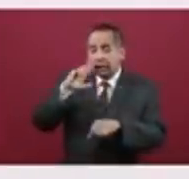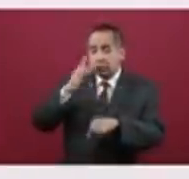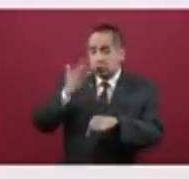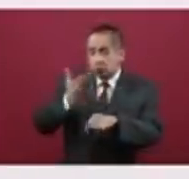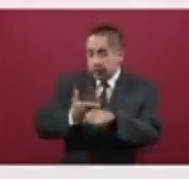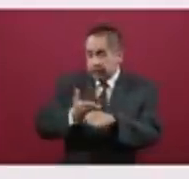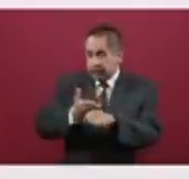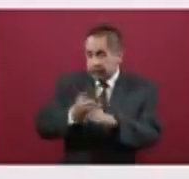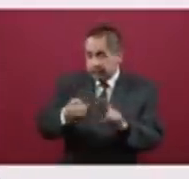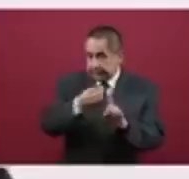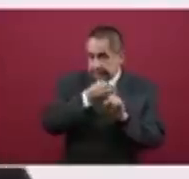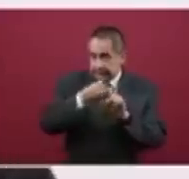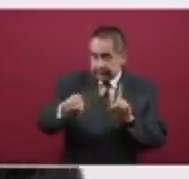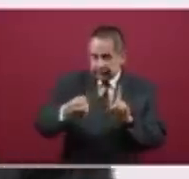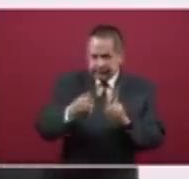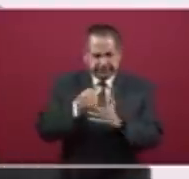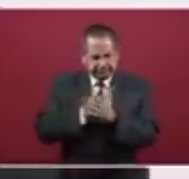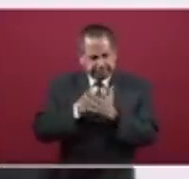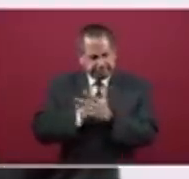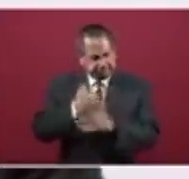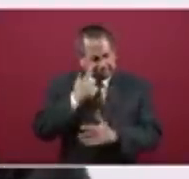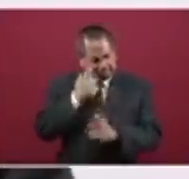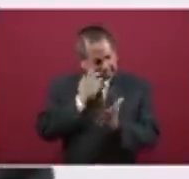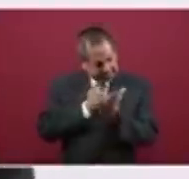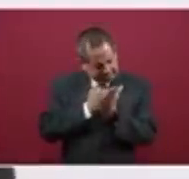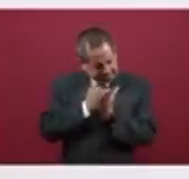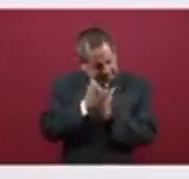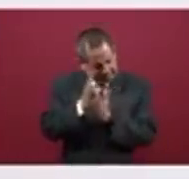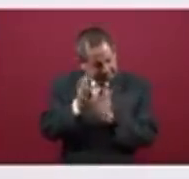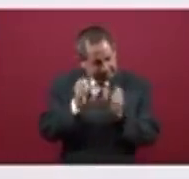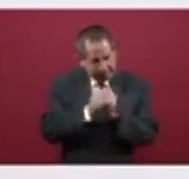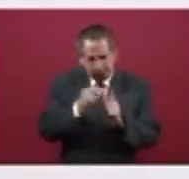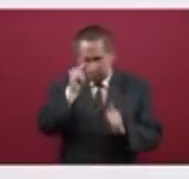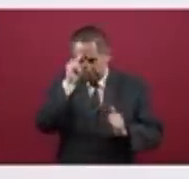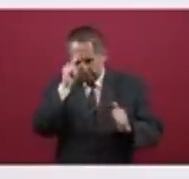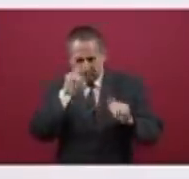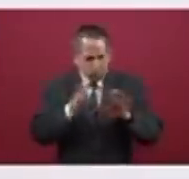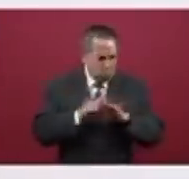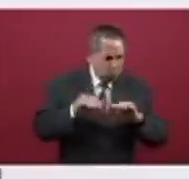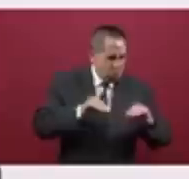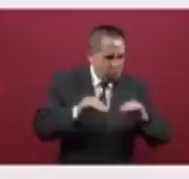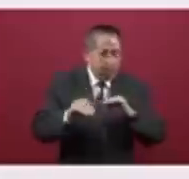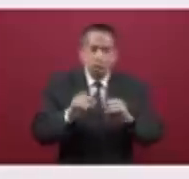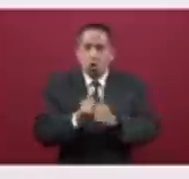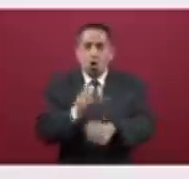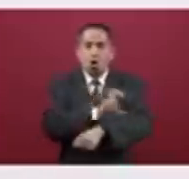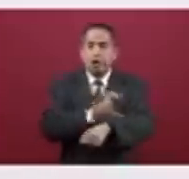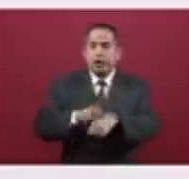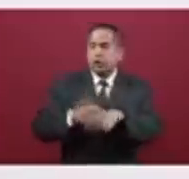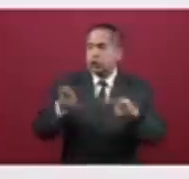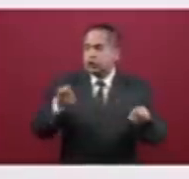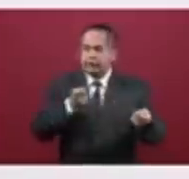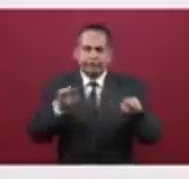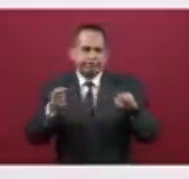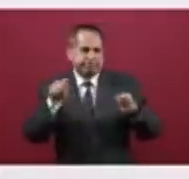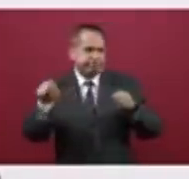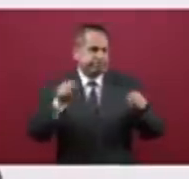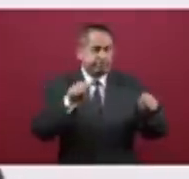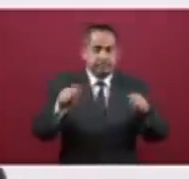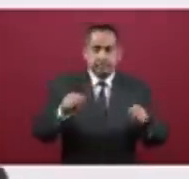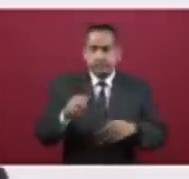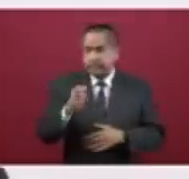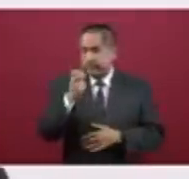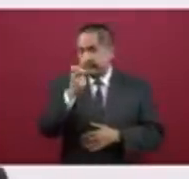organización perseverancia inteligencia y coordinación fue un importante